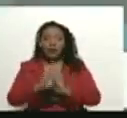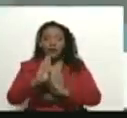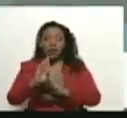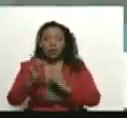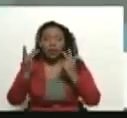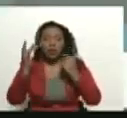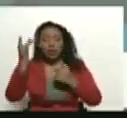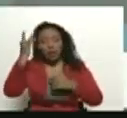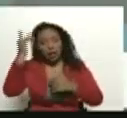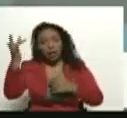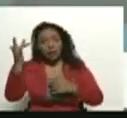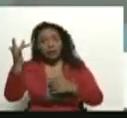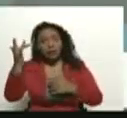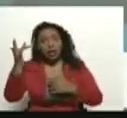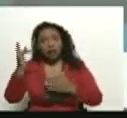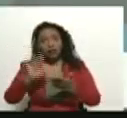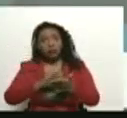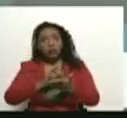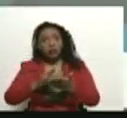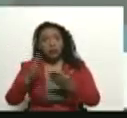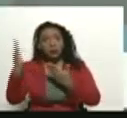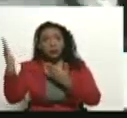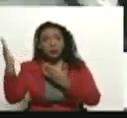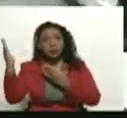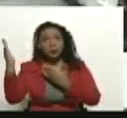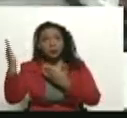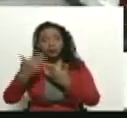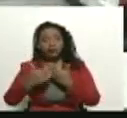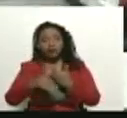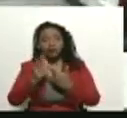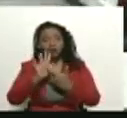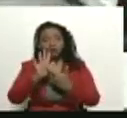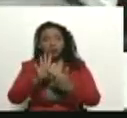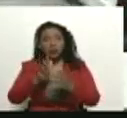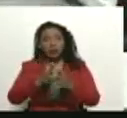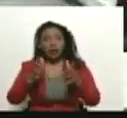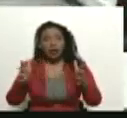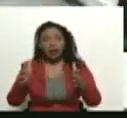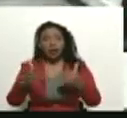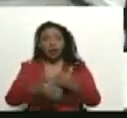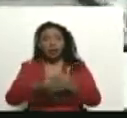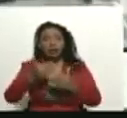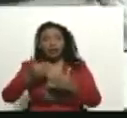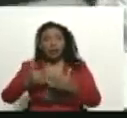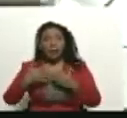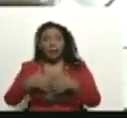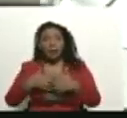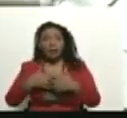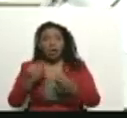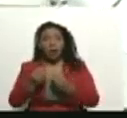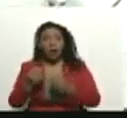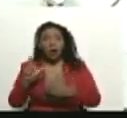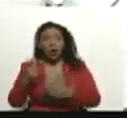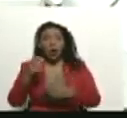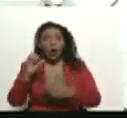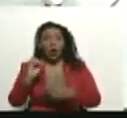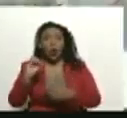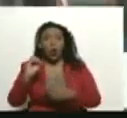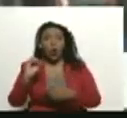inteligencia artificial, quien lo está llevando adelante más que todo son las grandes transnacionales, empresas como Google,